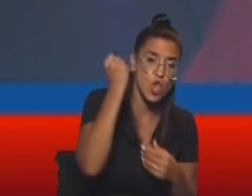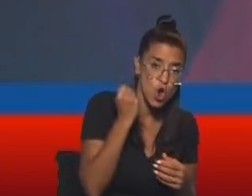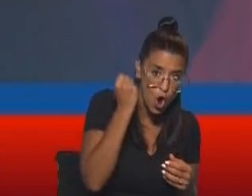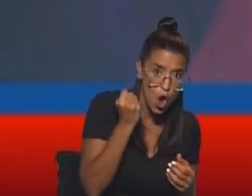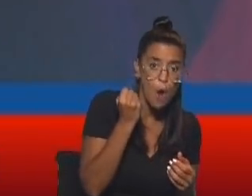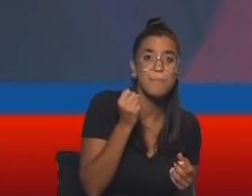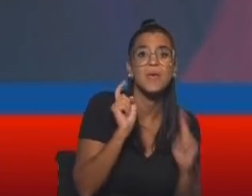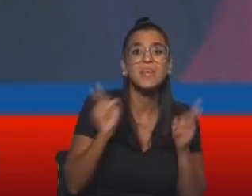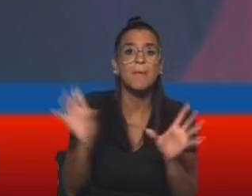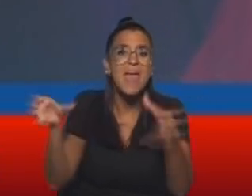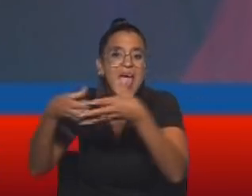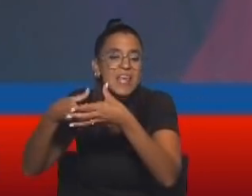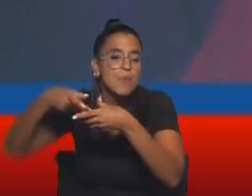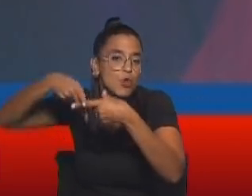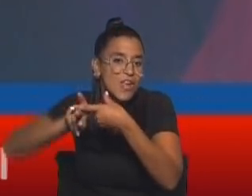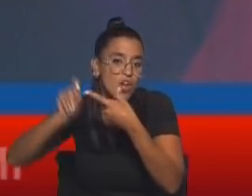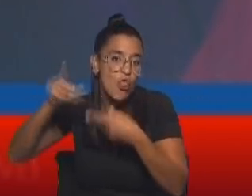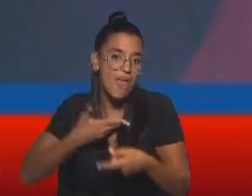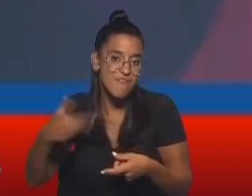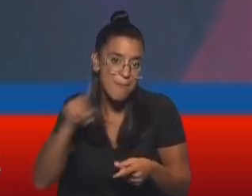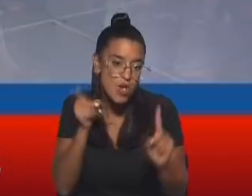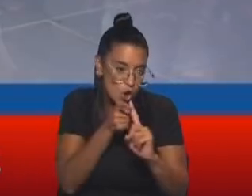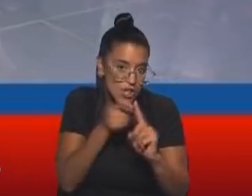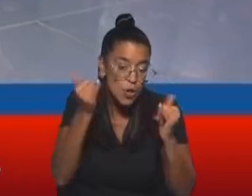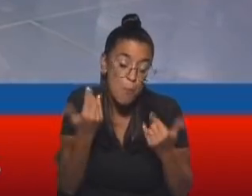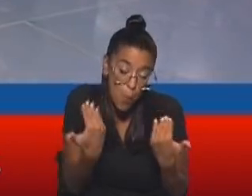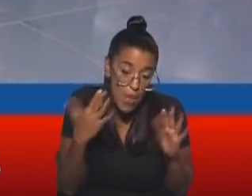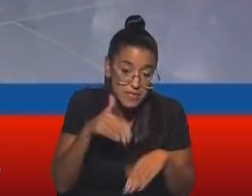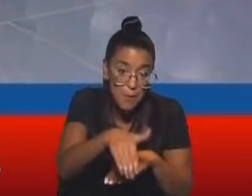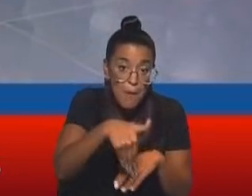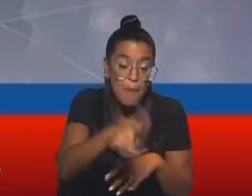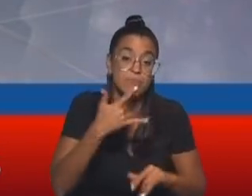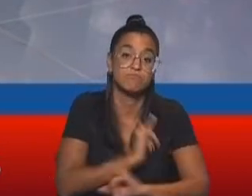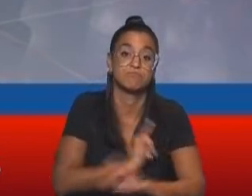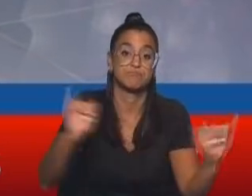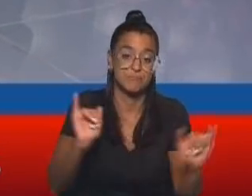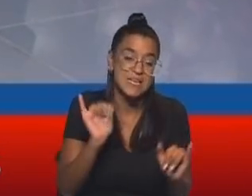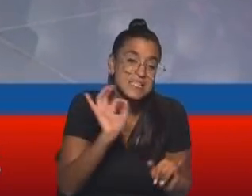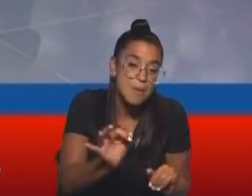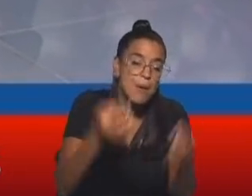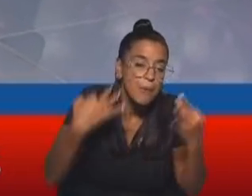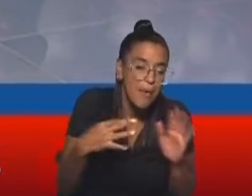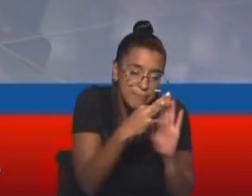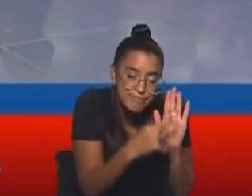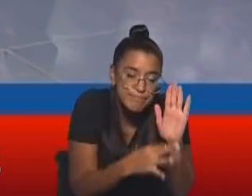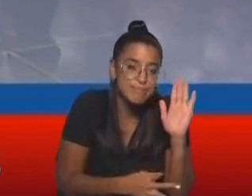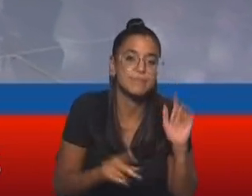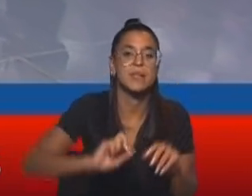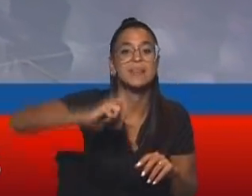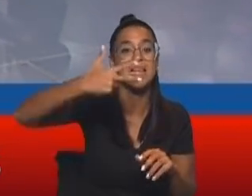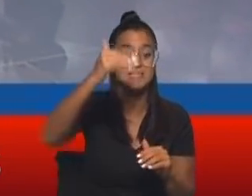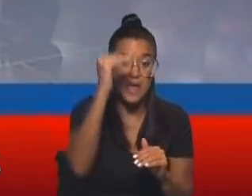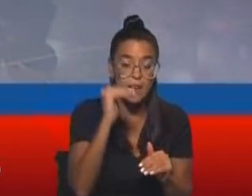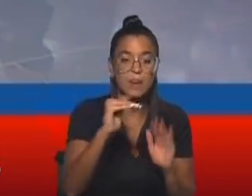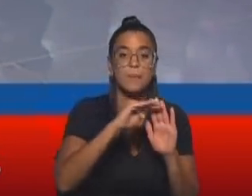y el staff técnico del FMI, así que podría ser cuestión de horas que se conozcan ya un poco más fino del acuerdo. Pasamos al tercer